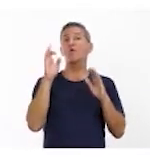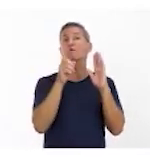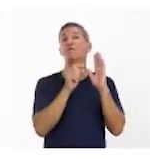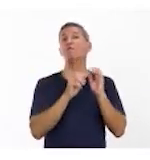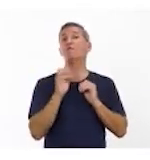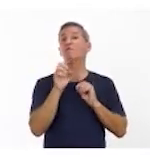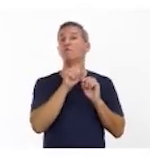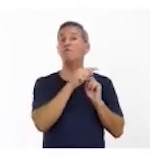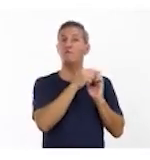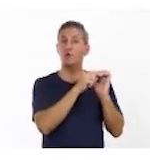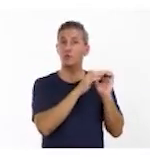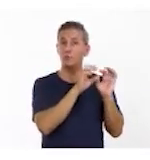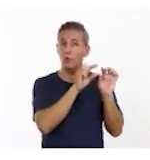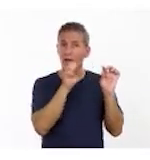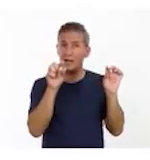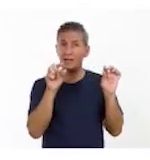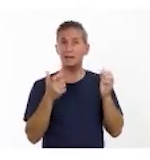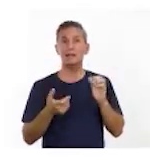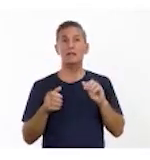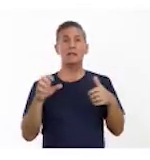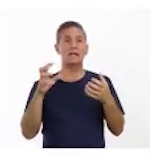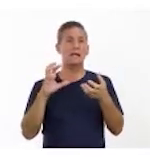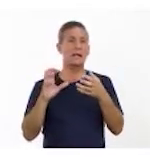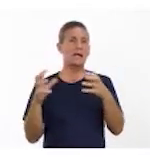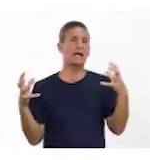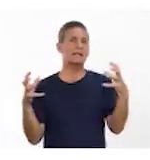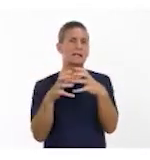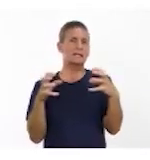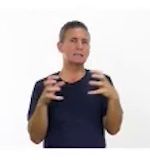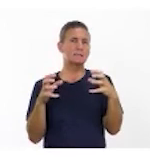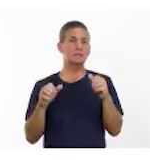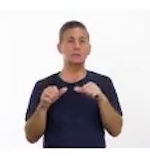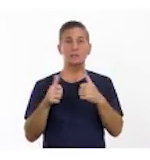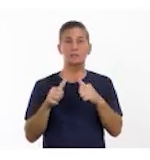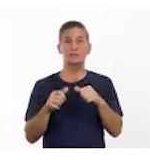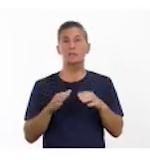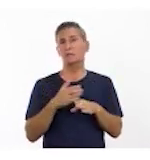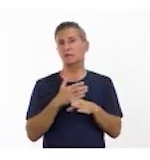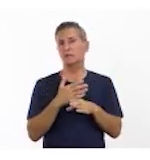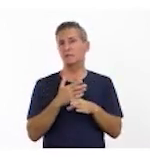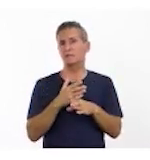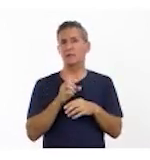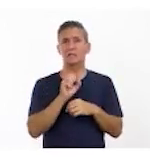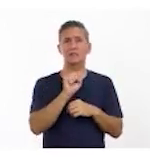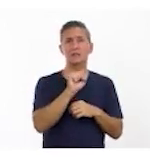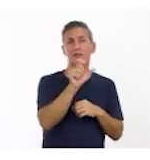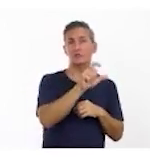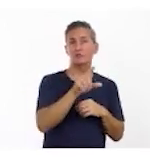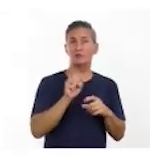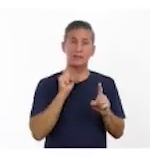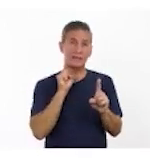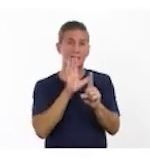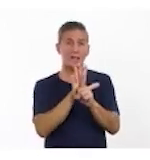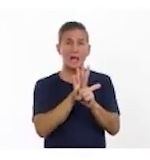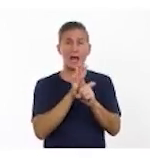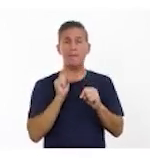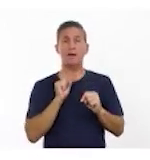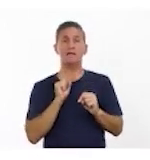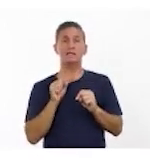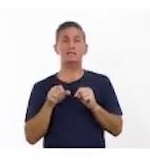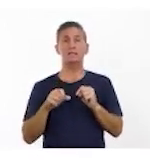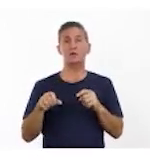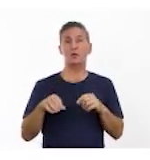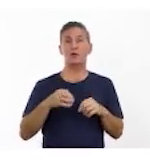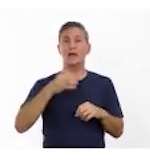químicas de las reacciones que se producen entre los diferentes tipos de sustancias a partir de una descripción o